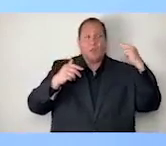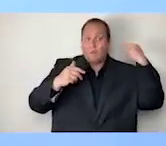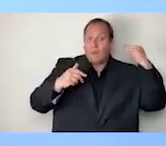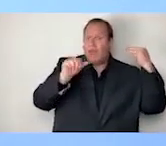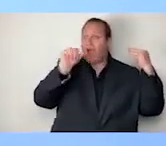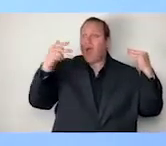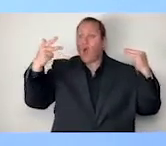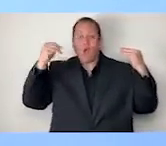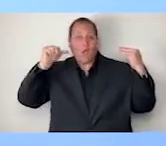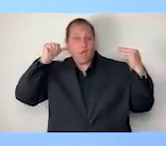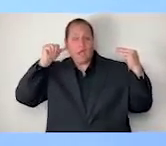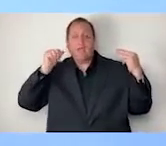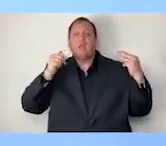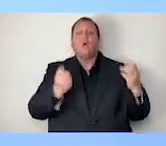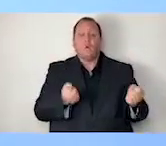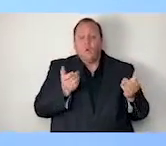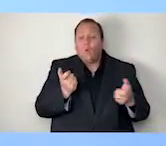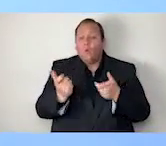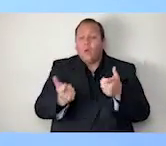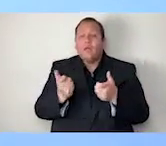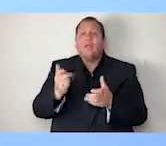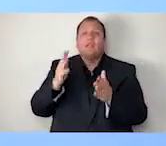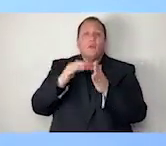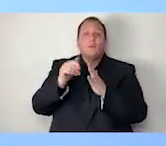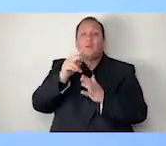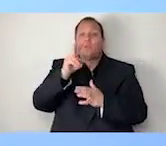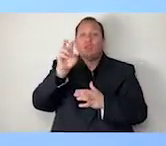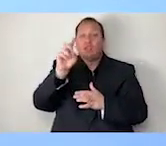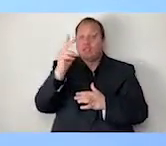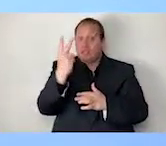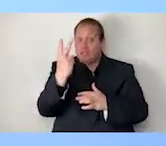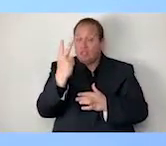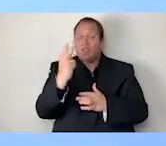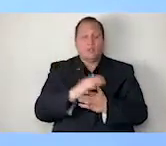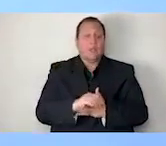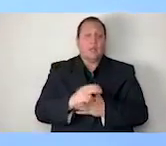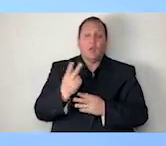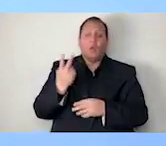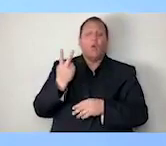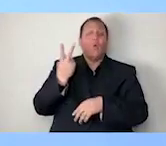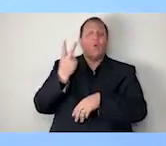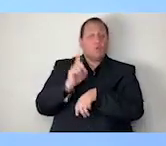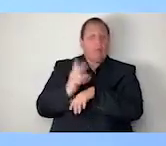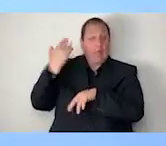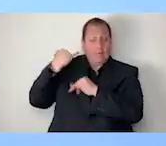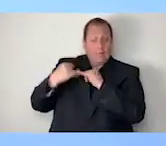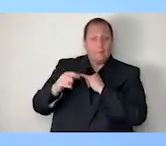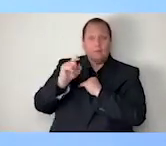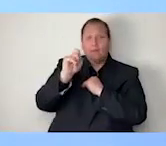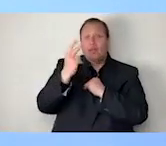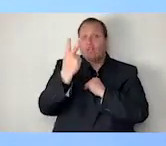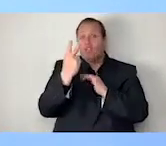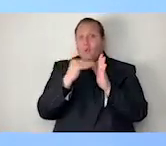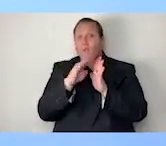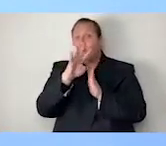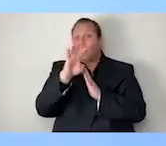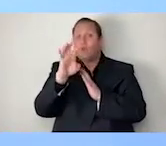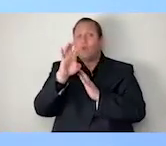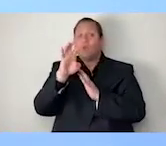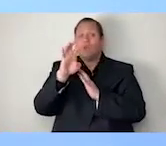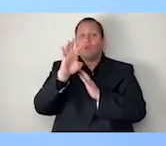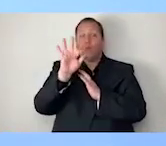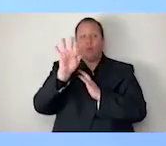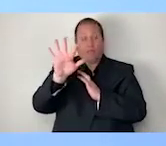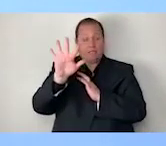primera semana 65 mil 232 ya en la segunda semana que llevamos dos días ya llevamos 22.445